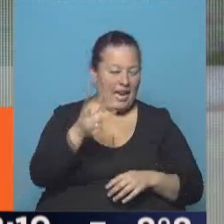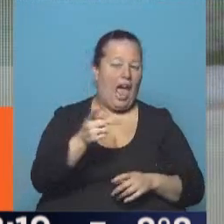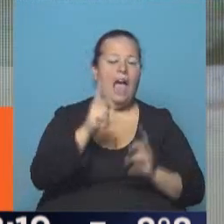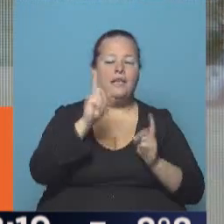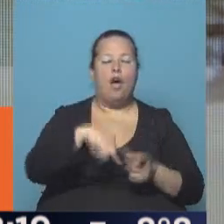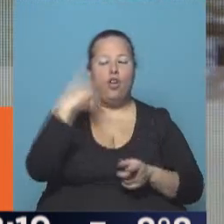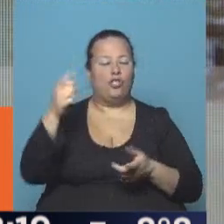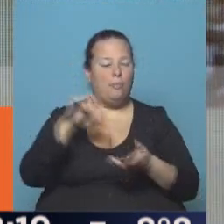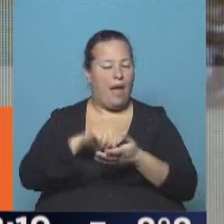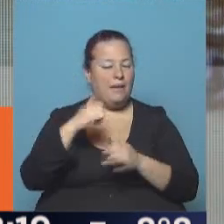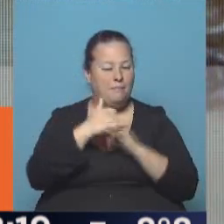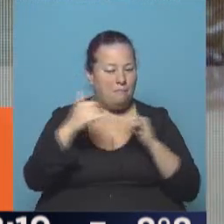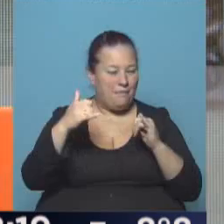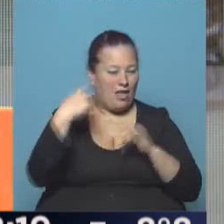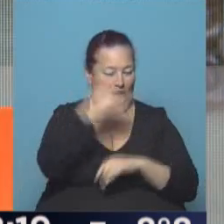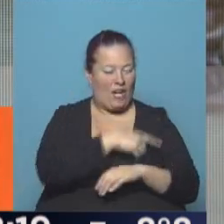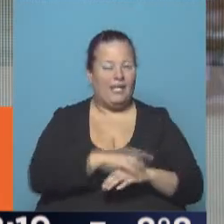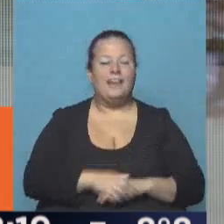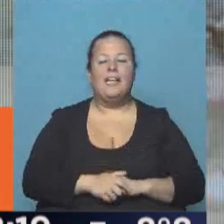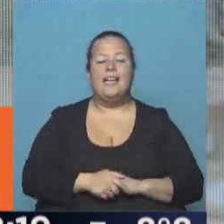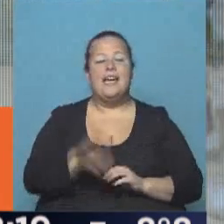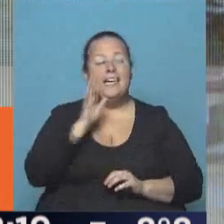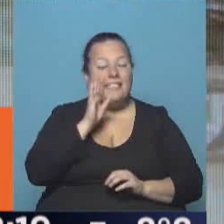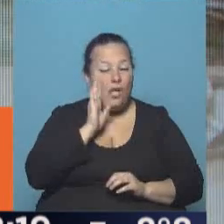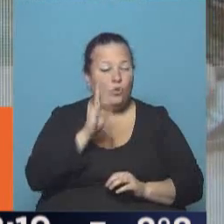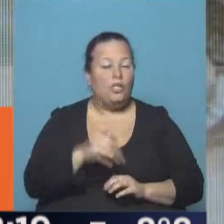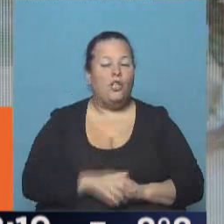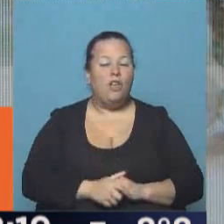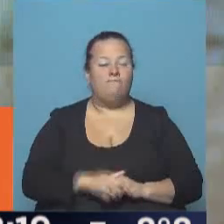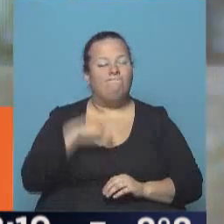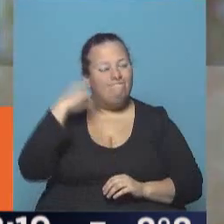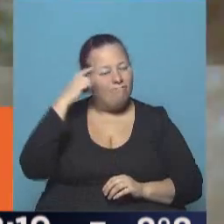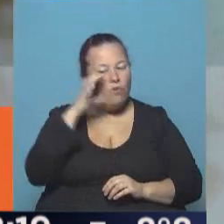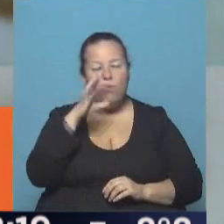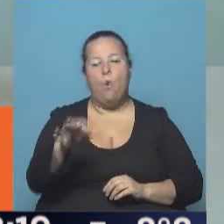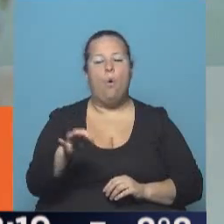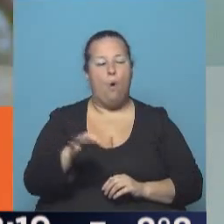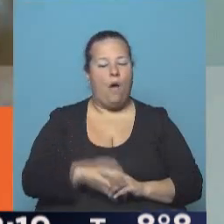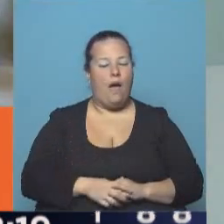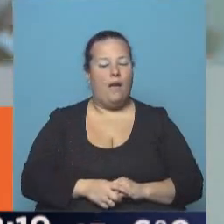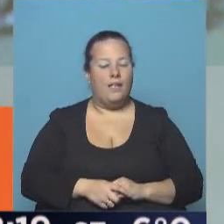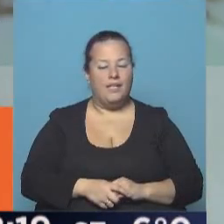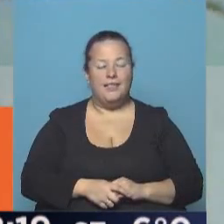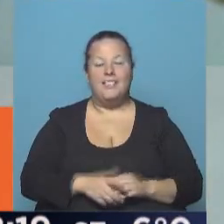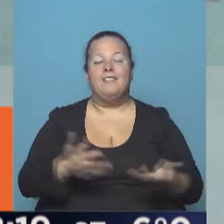otros países del Medio Oriente, y Estados Unidos creo que nunca tuvo las